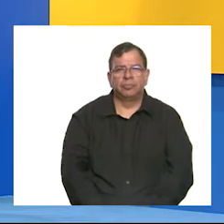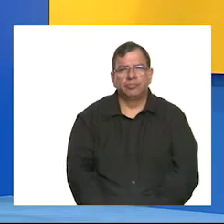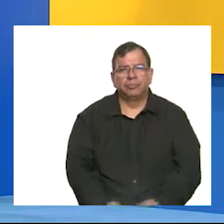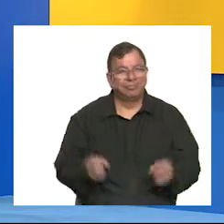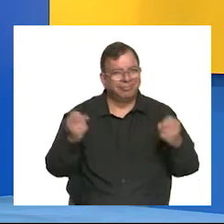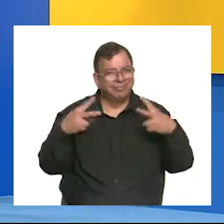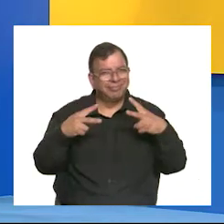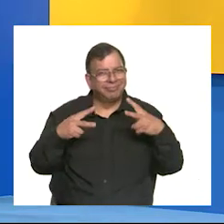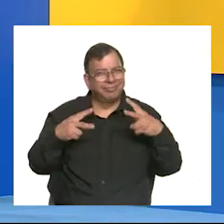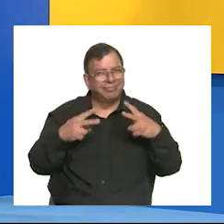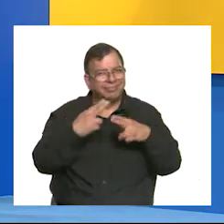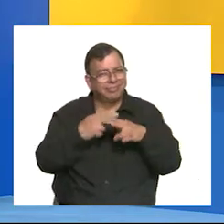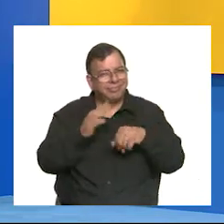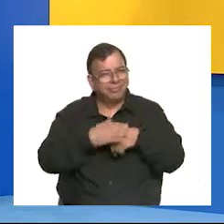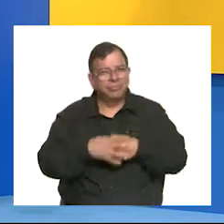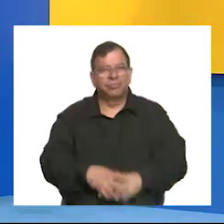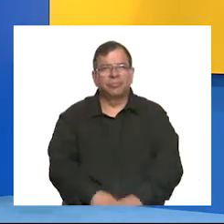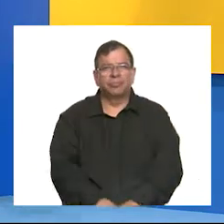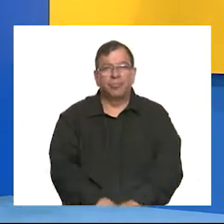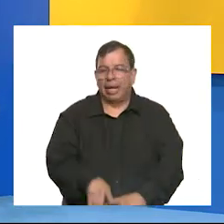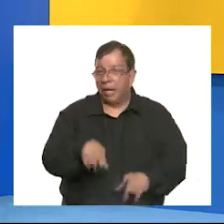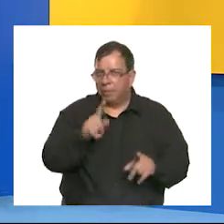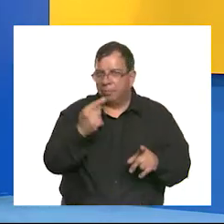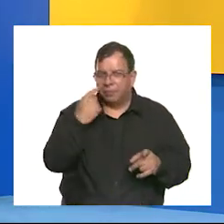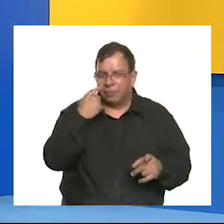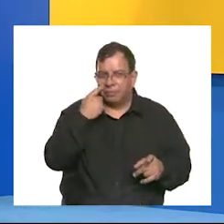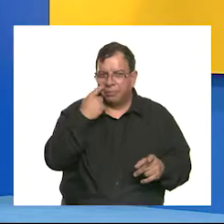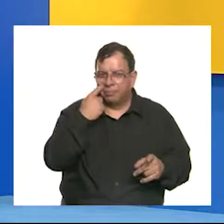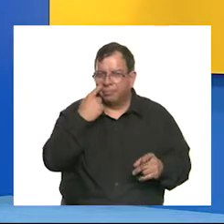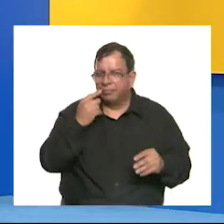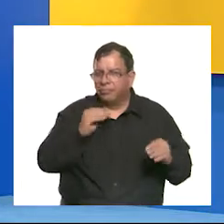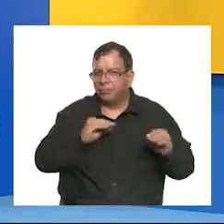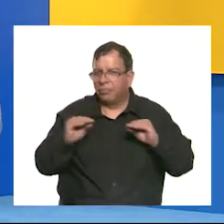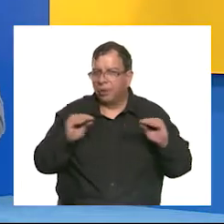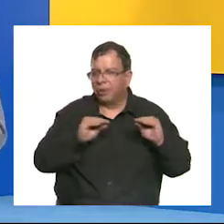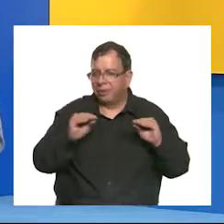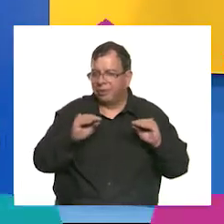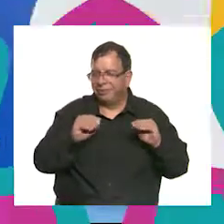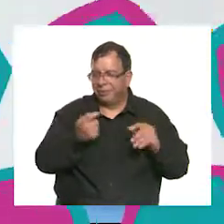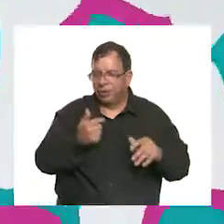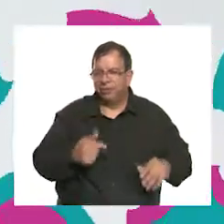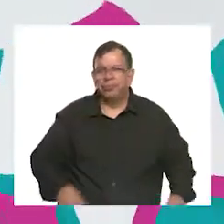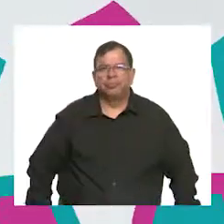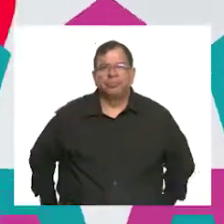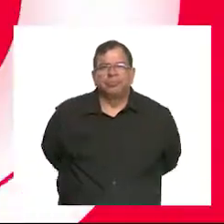Nos vemos. Hasta la próxima. Pero antes, a movernos un poco.